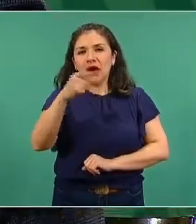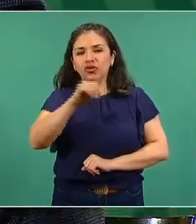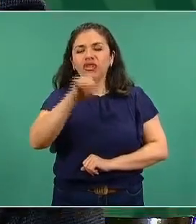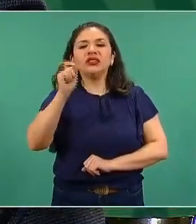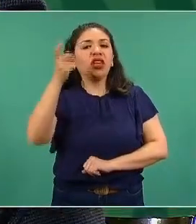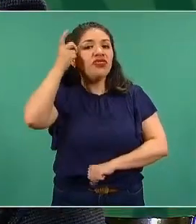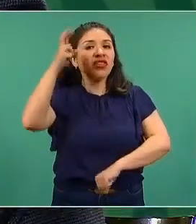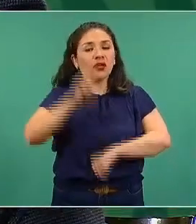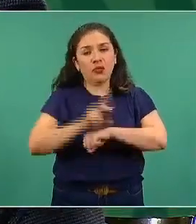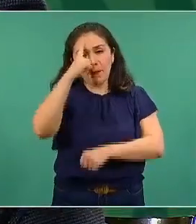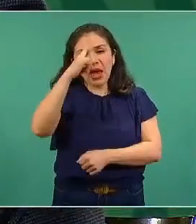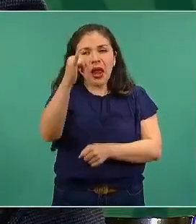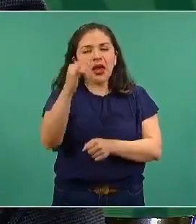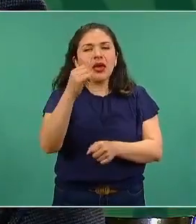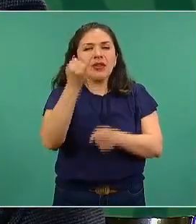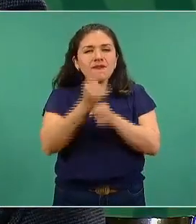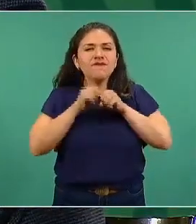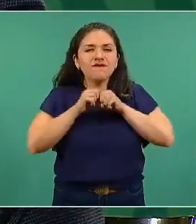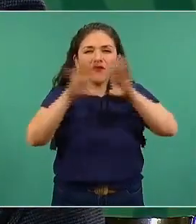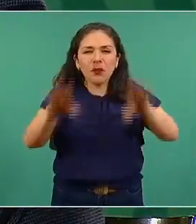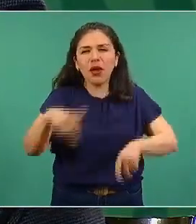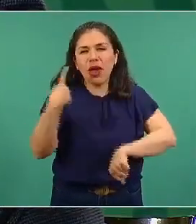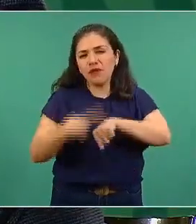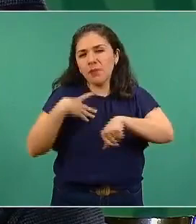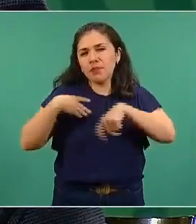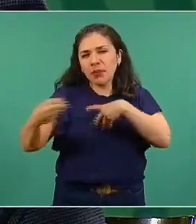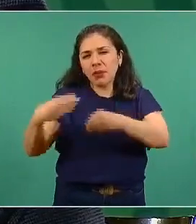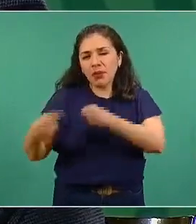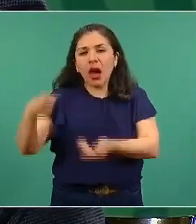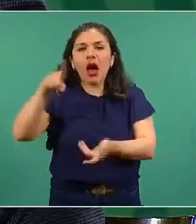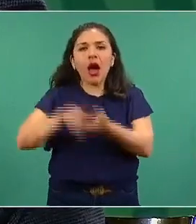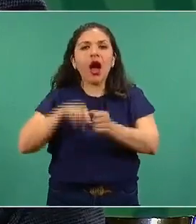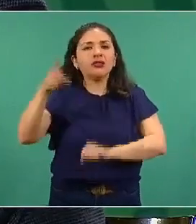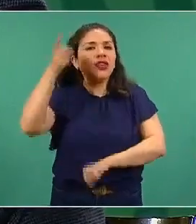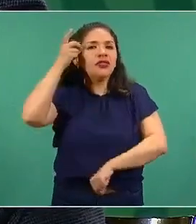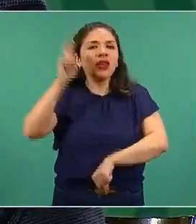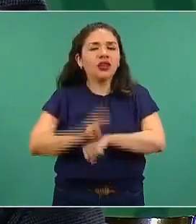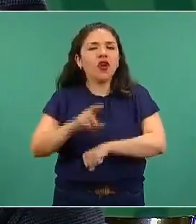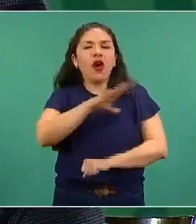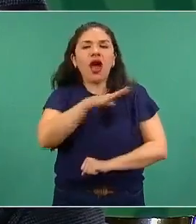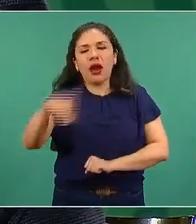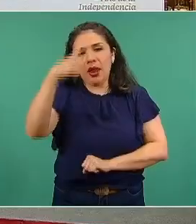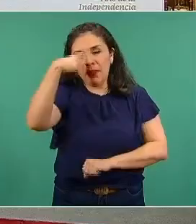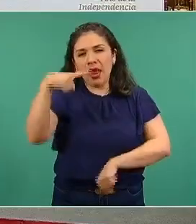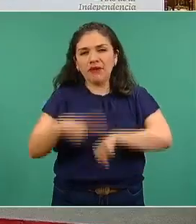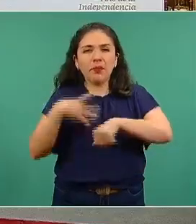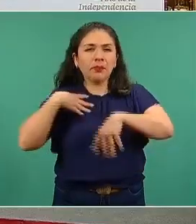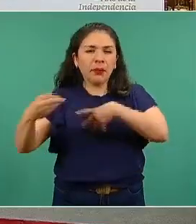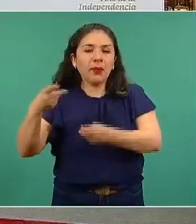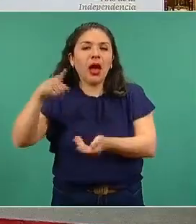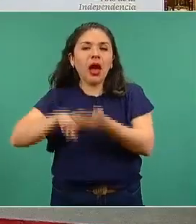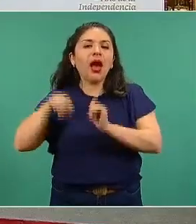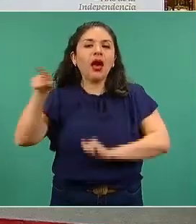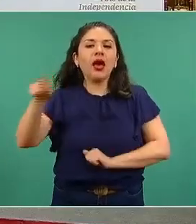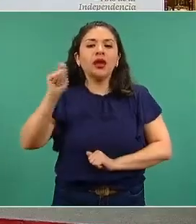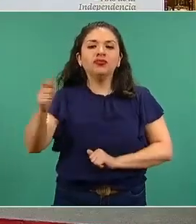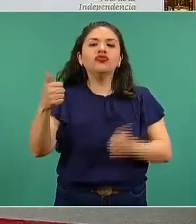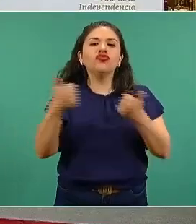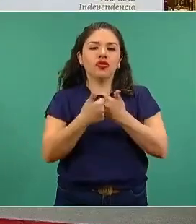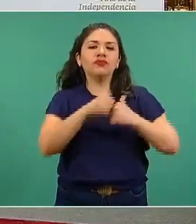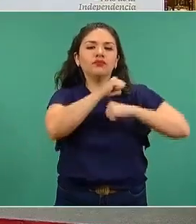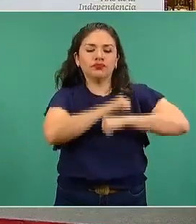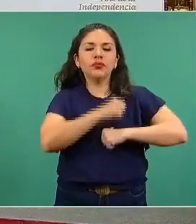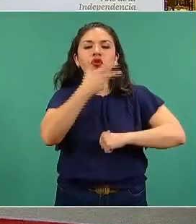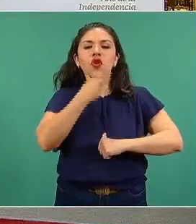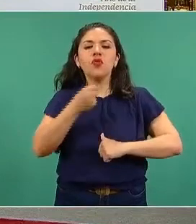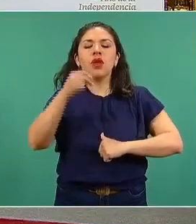director de información epidemiológica en la Dirección General de Epidemiología, que está al frente del